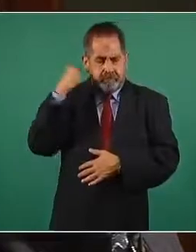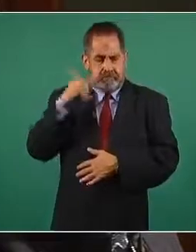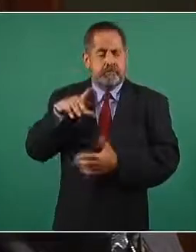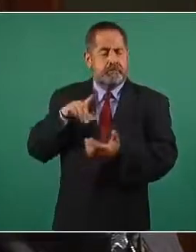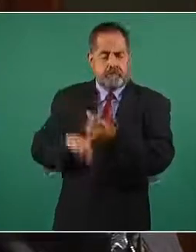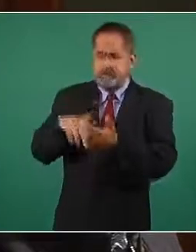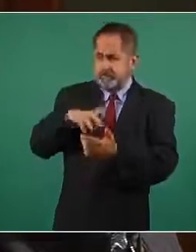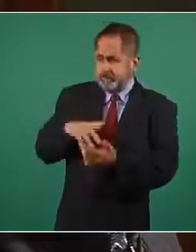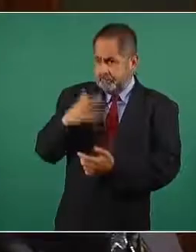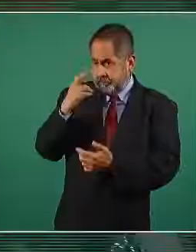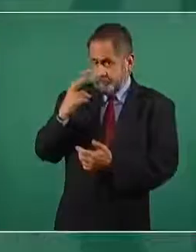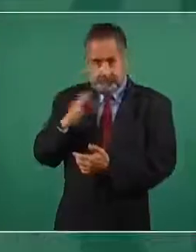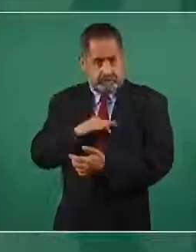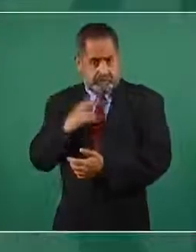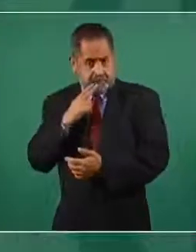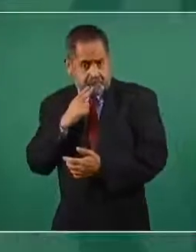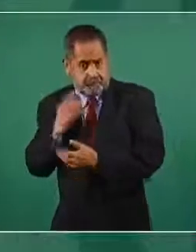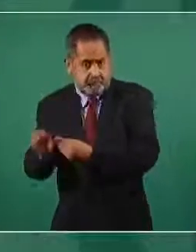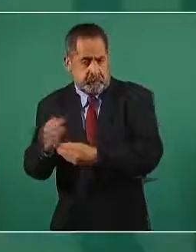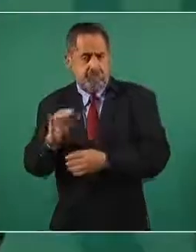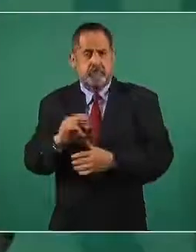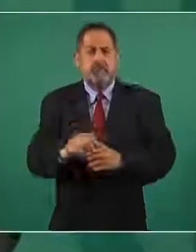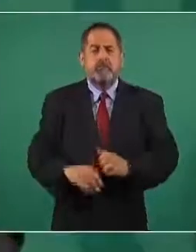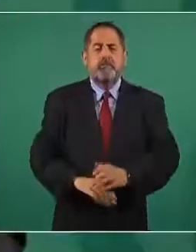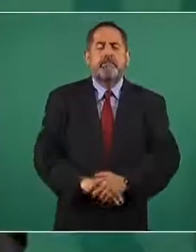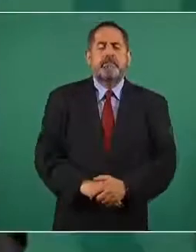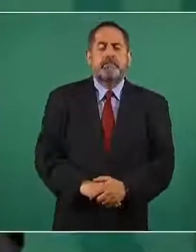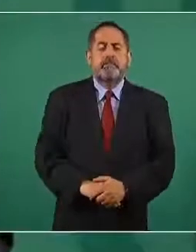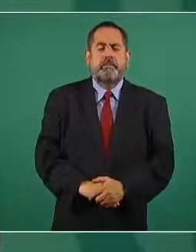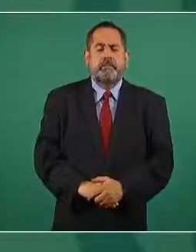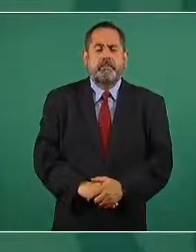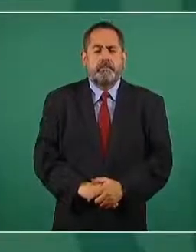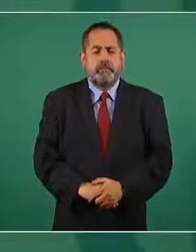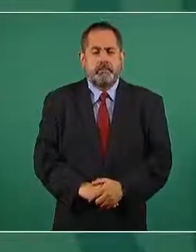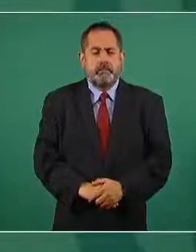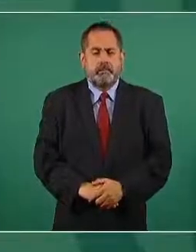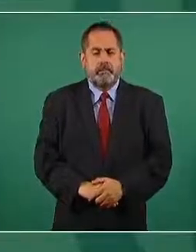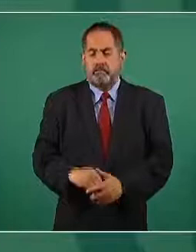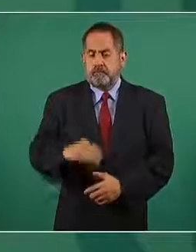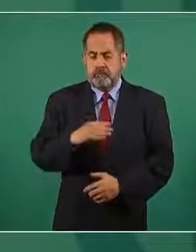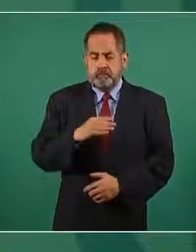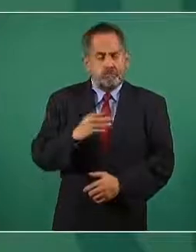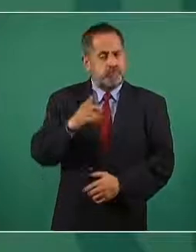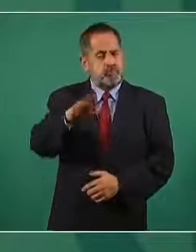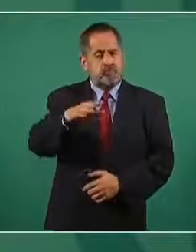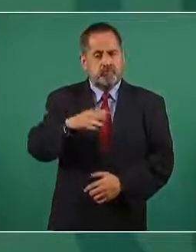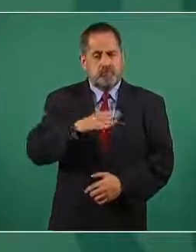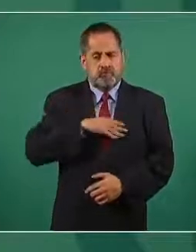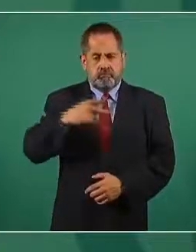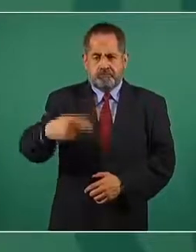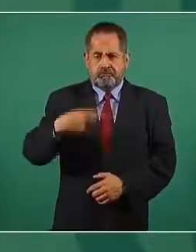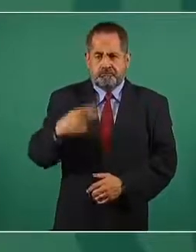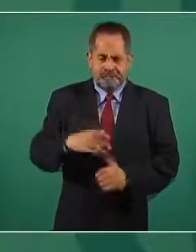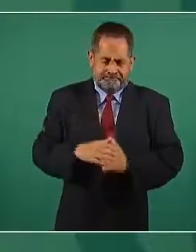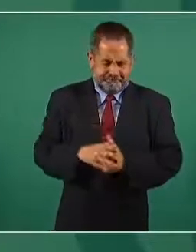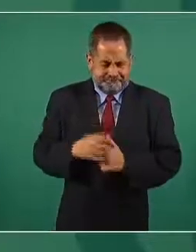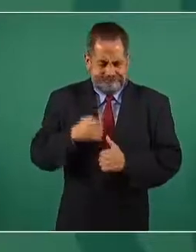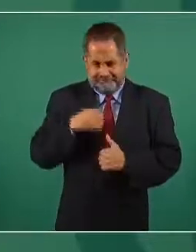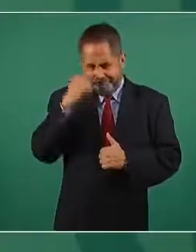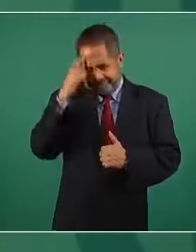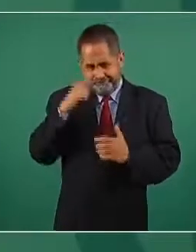sería esta razón, presidente? Gracias. Bueno, es muy buena pregunta. A lo mejor podemos